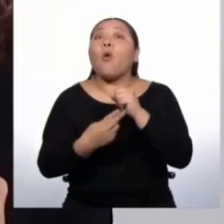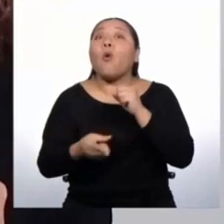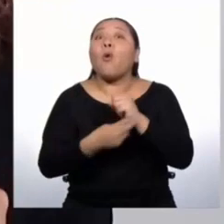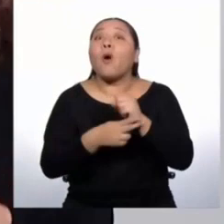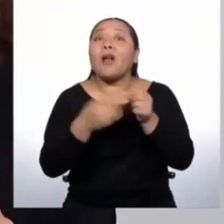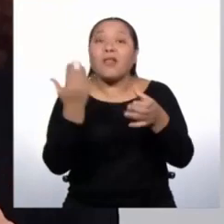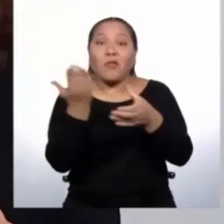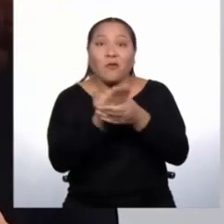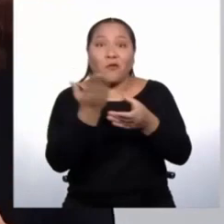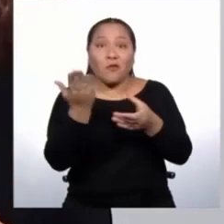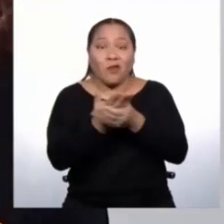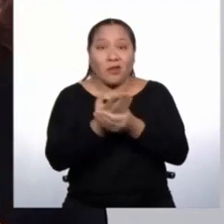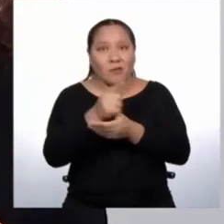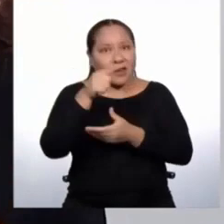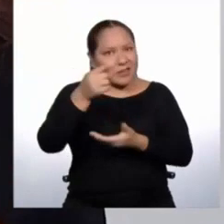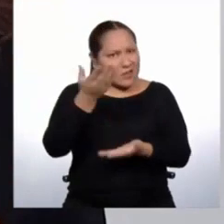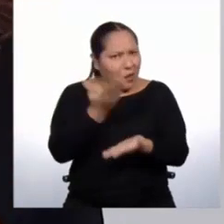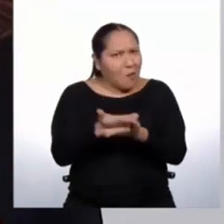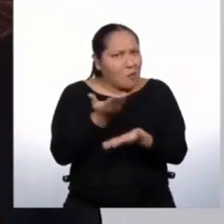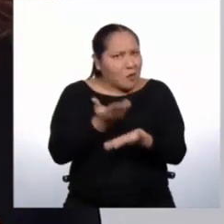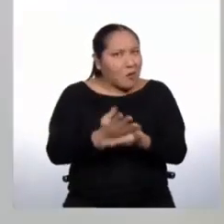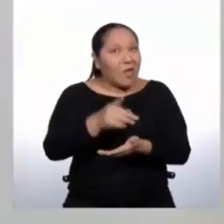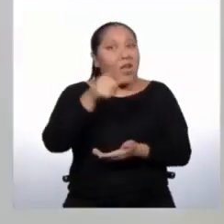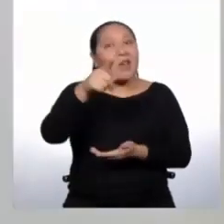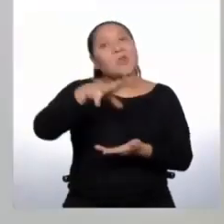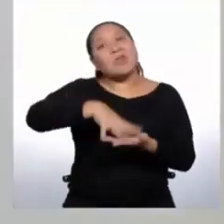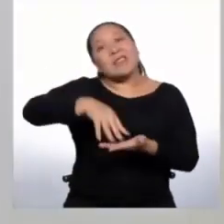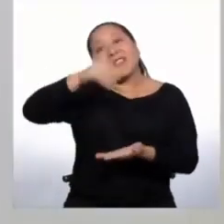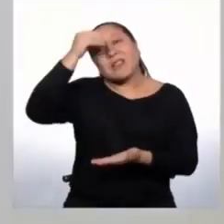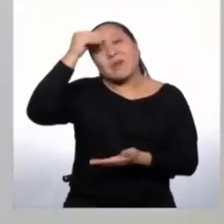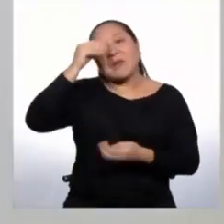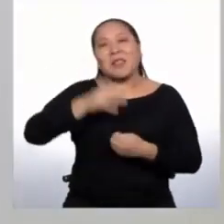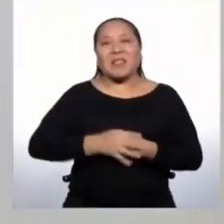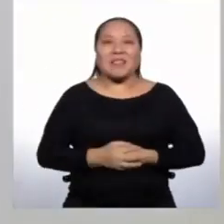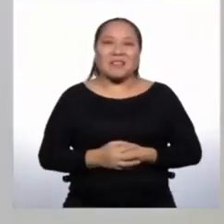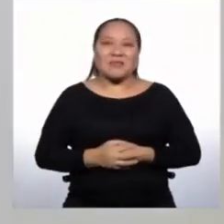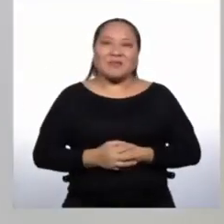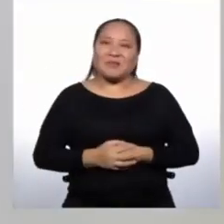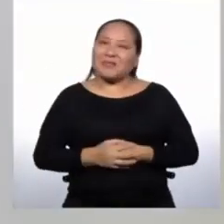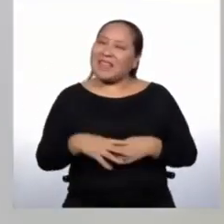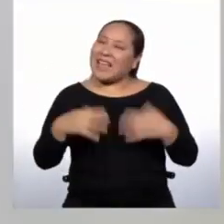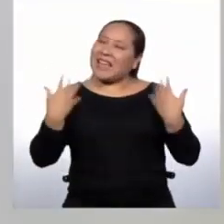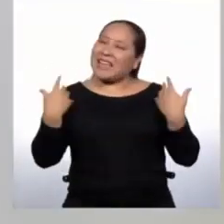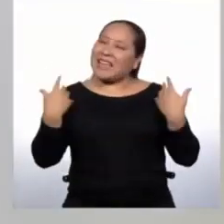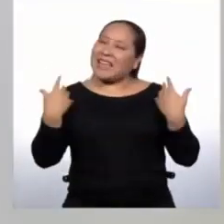porque serán la evidencia de sus aprendizajes. Bueno, esto ha sido todo por hoy. Nos vemos.